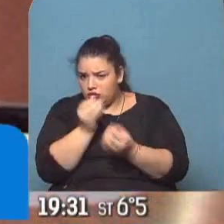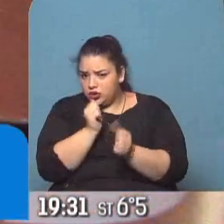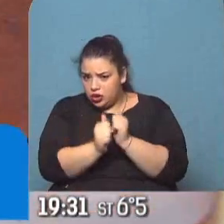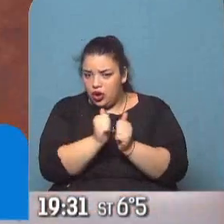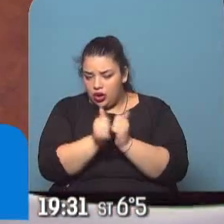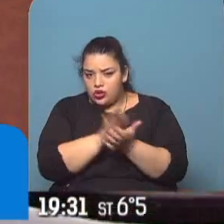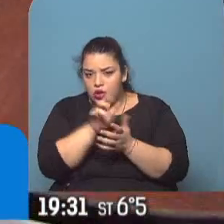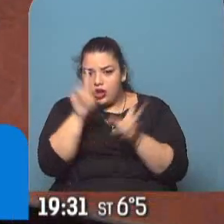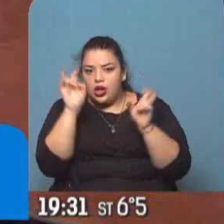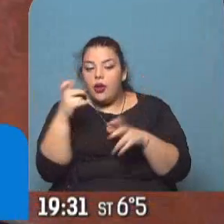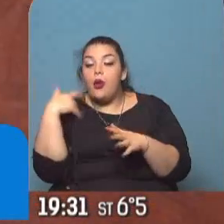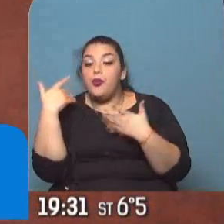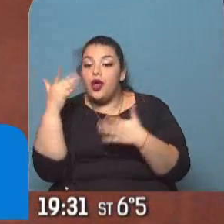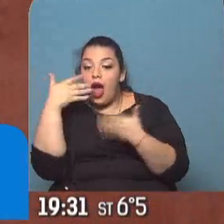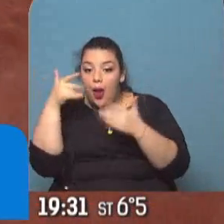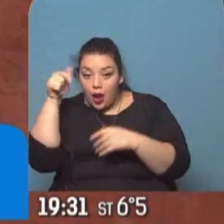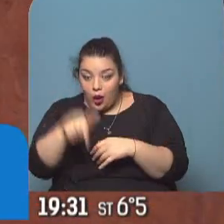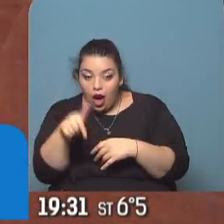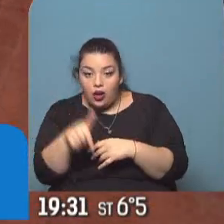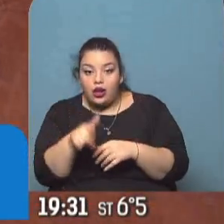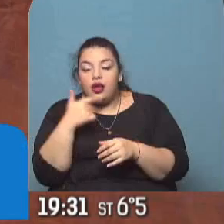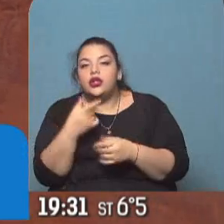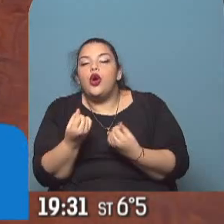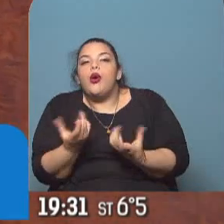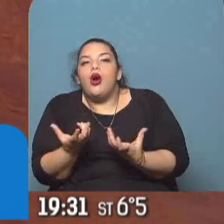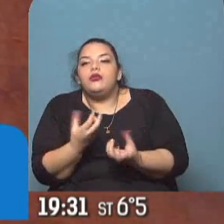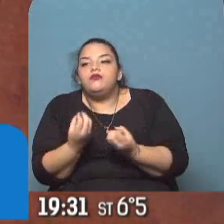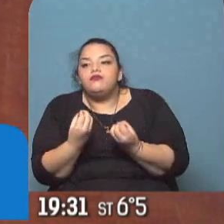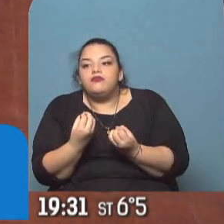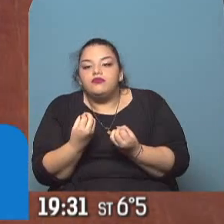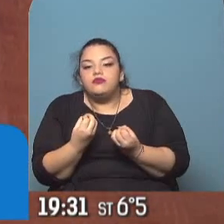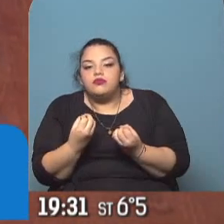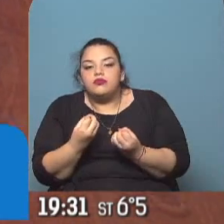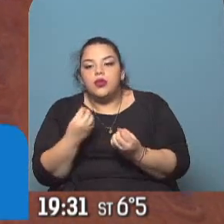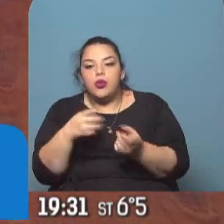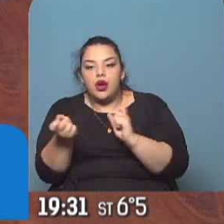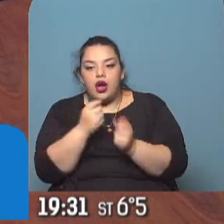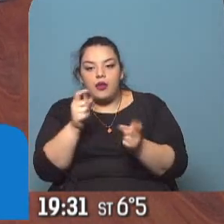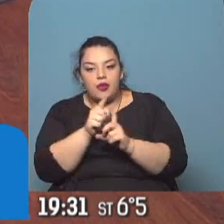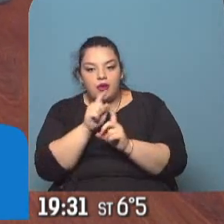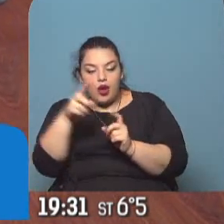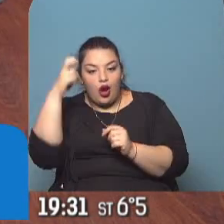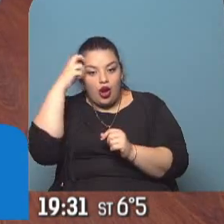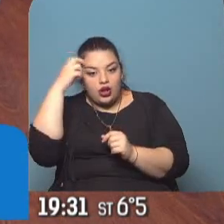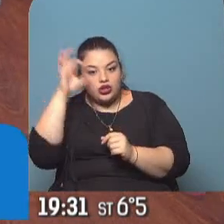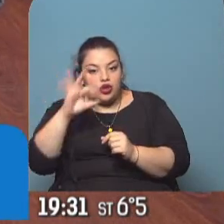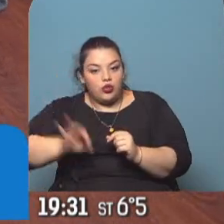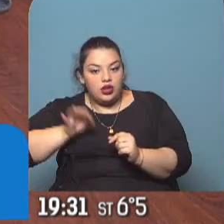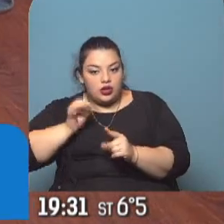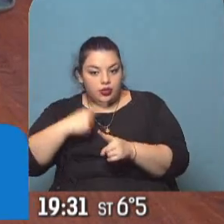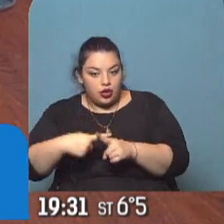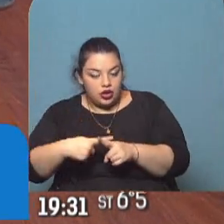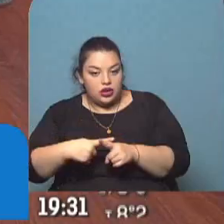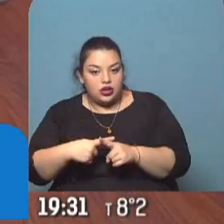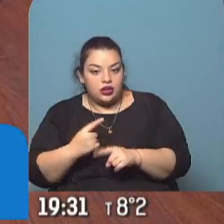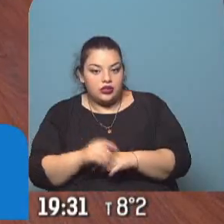de tratarlo ahora, y esto que él decía, decir, bueno, ¿cómo repercute en el interior del Congreso o de la vida política la